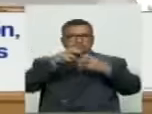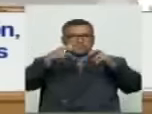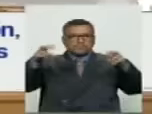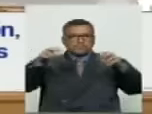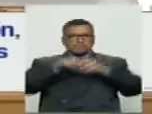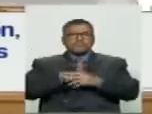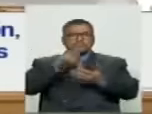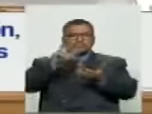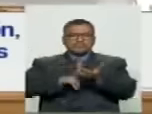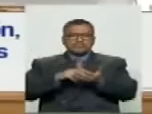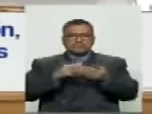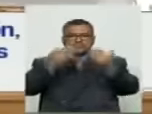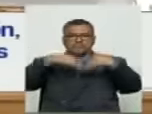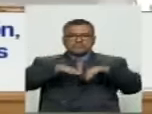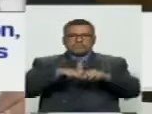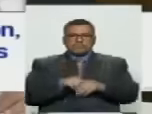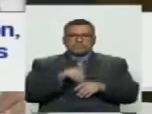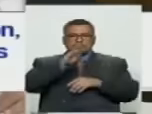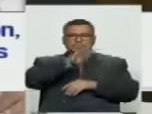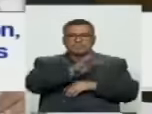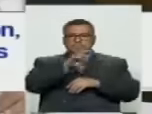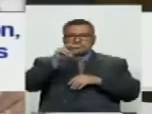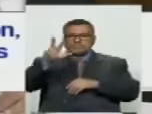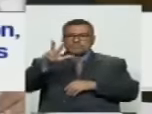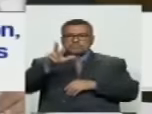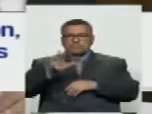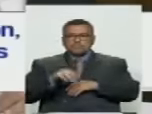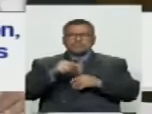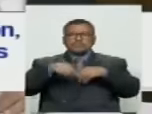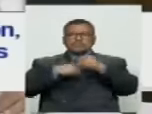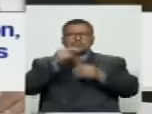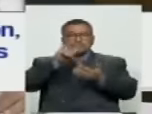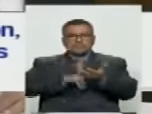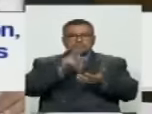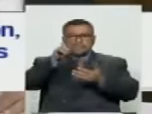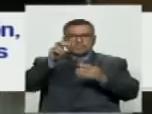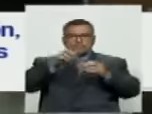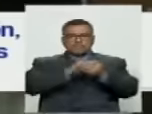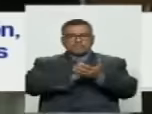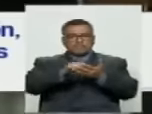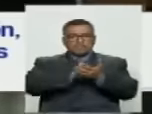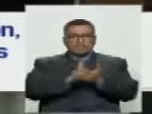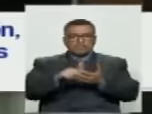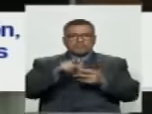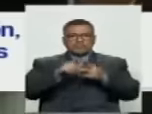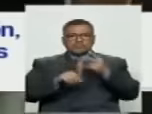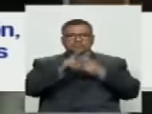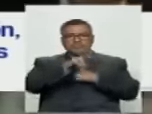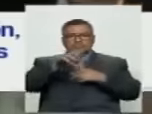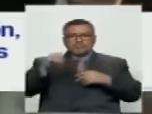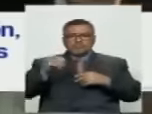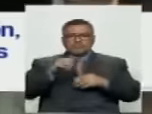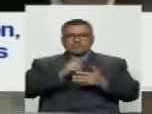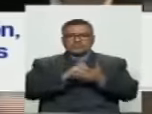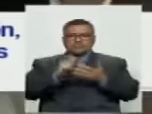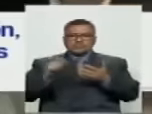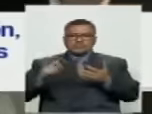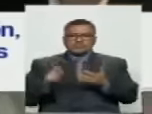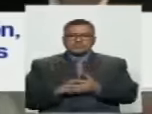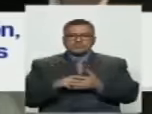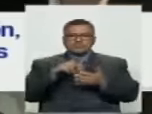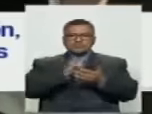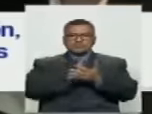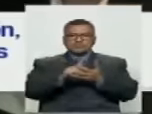epígrafe. Aprobado. Siguiente. Cuadragésimo tercero. Se sugiere aprobar un nuevo artículo, el cual será el artículo 20, quedando redactado en los